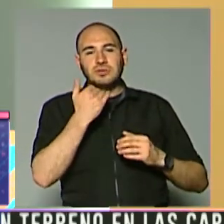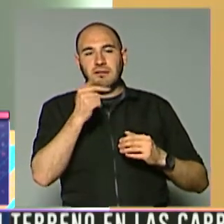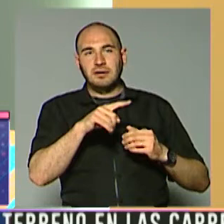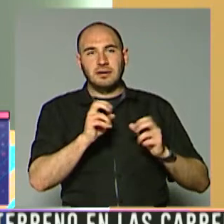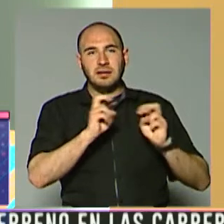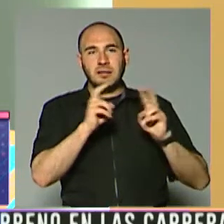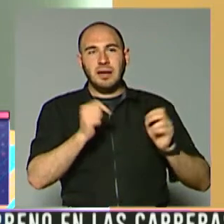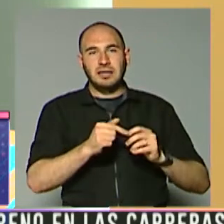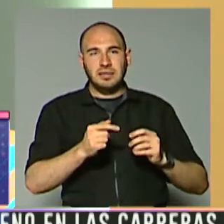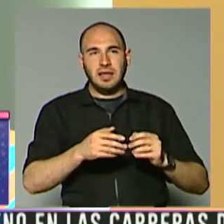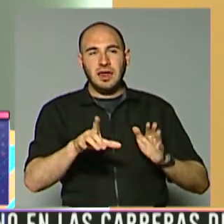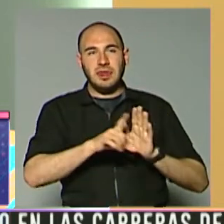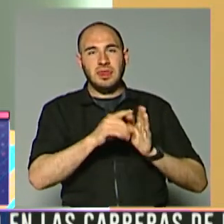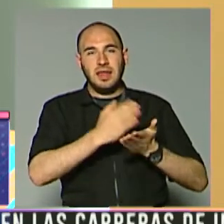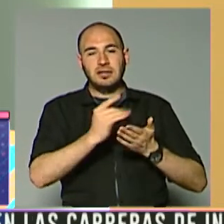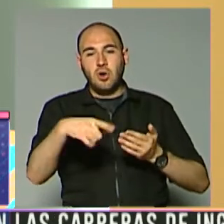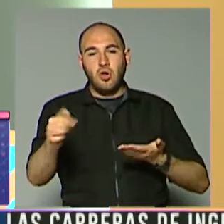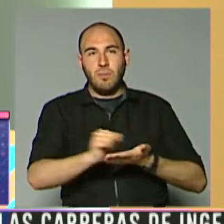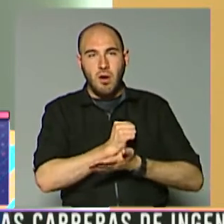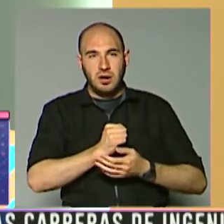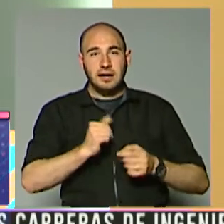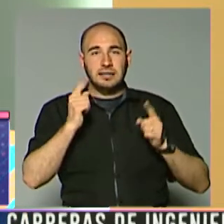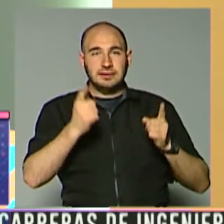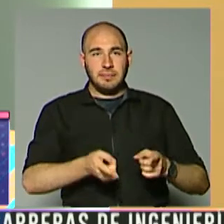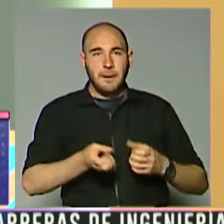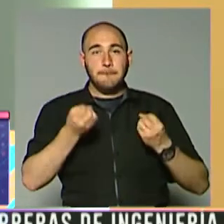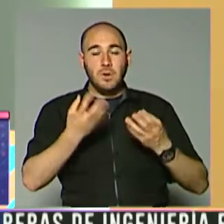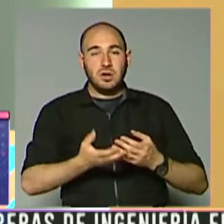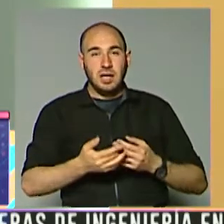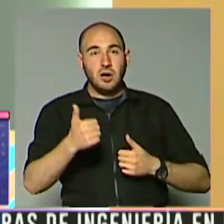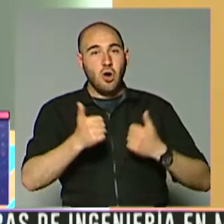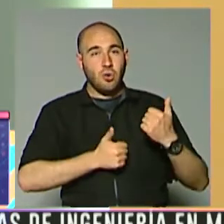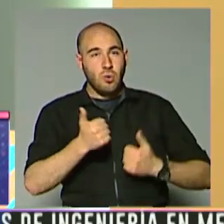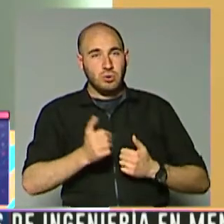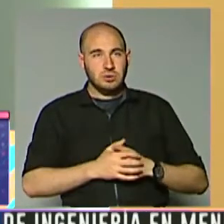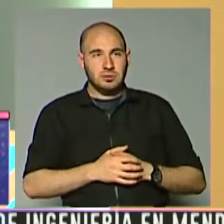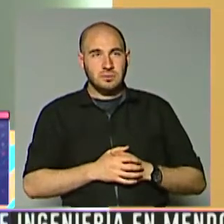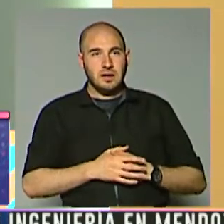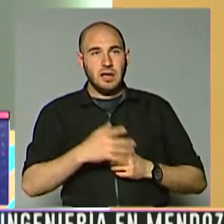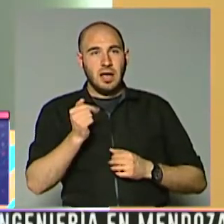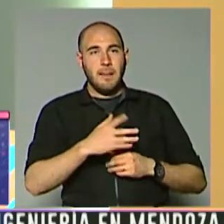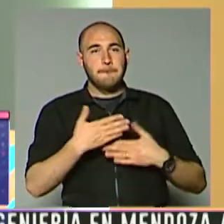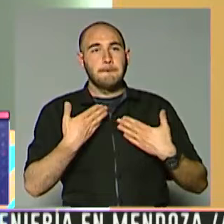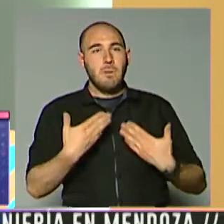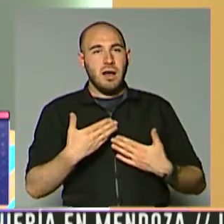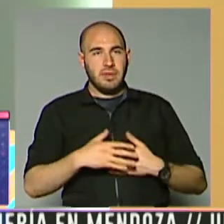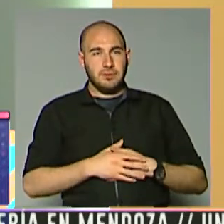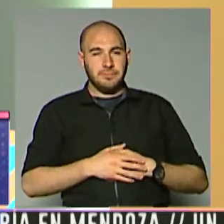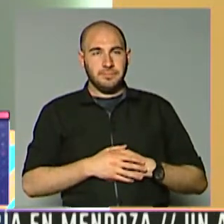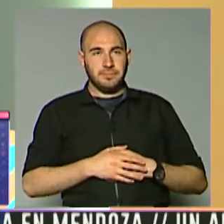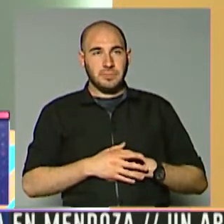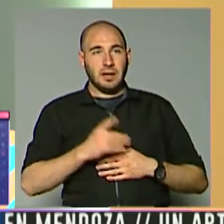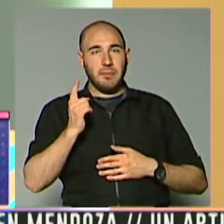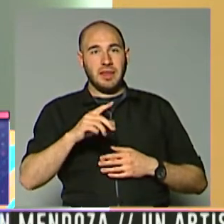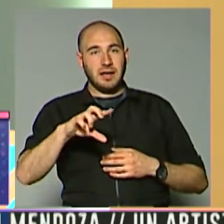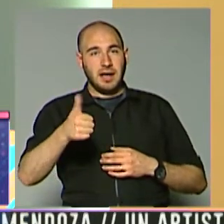situación de infringir los derechos de otro, y al mismo tiempo por qué un concurso puede tener la capacidad de designar